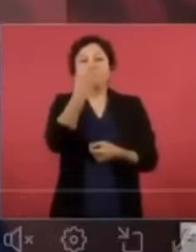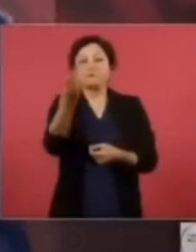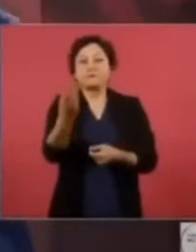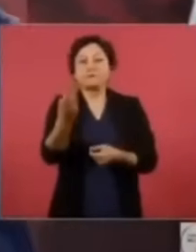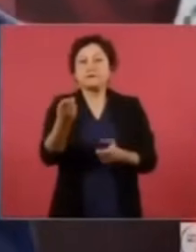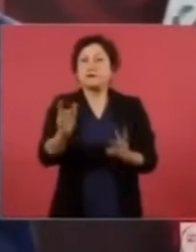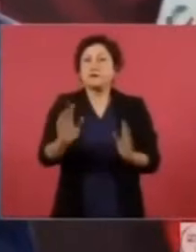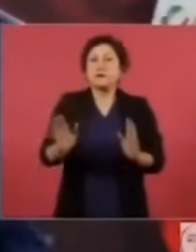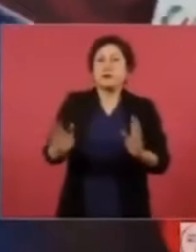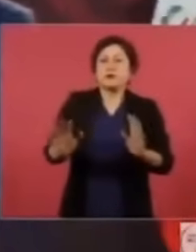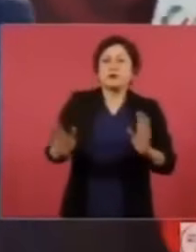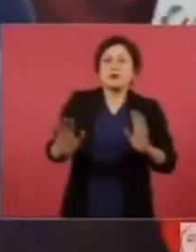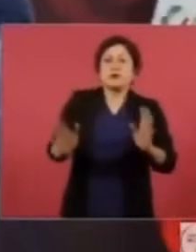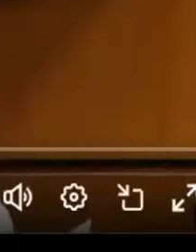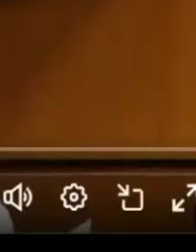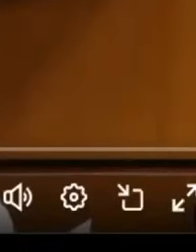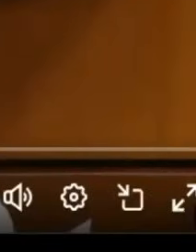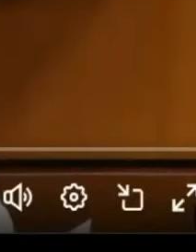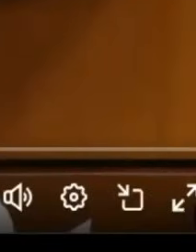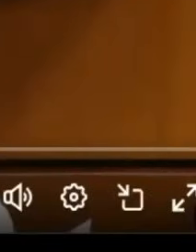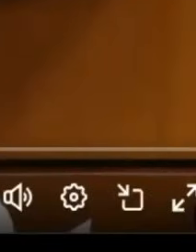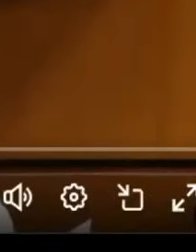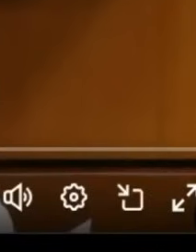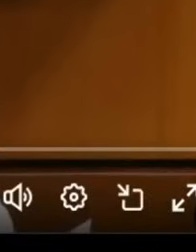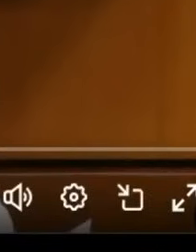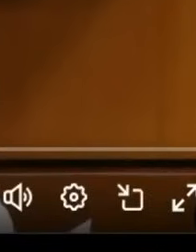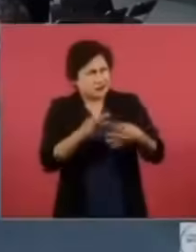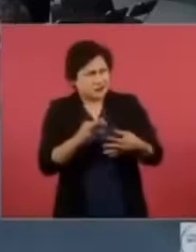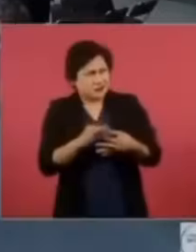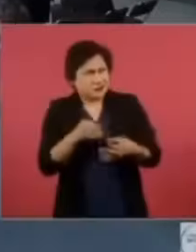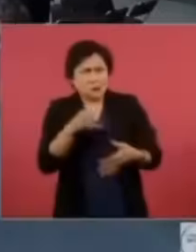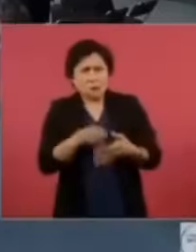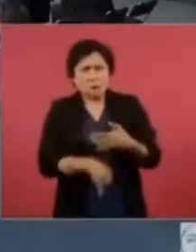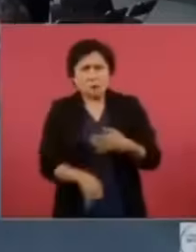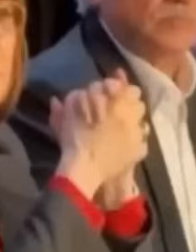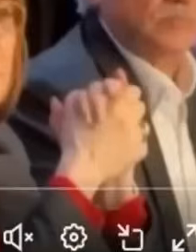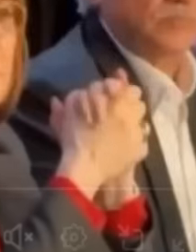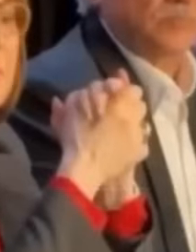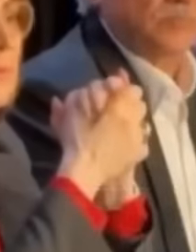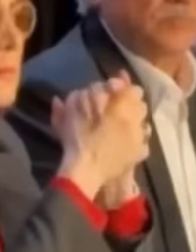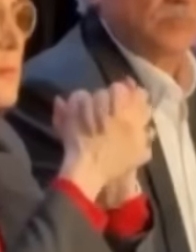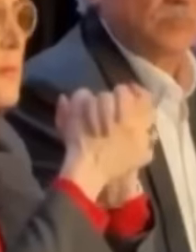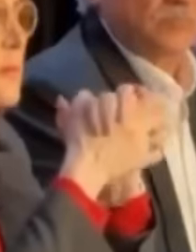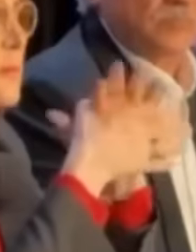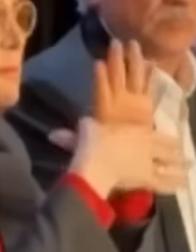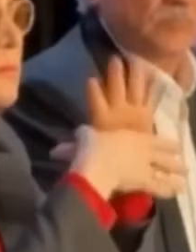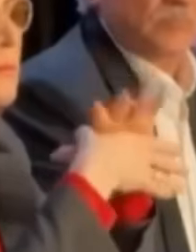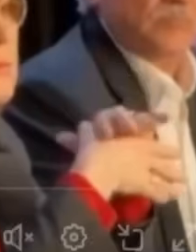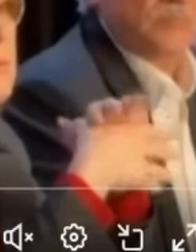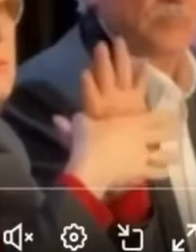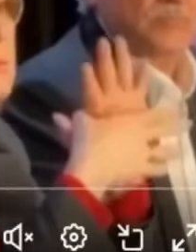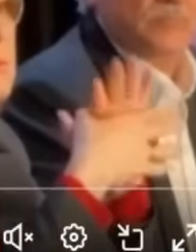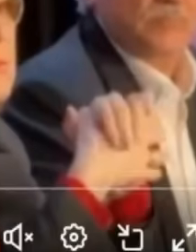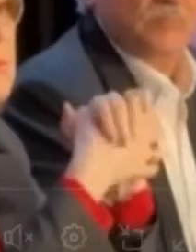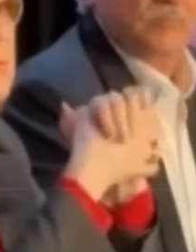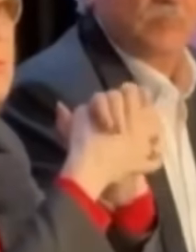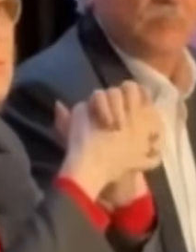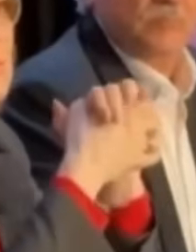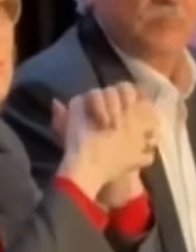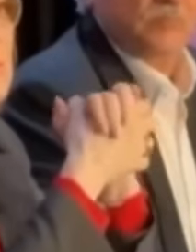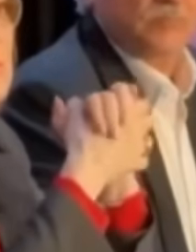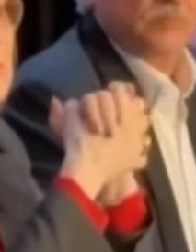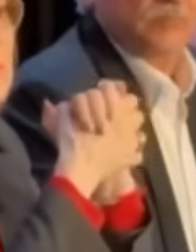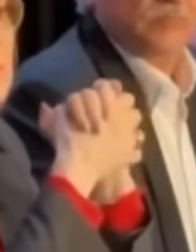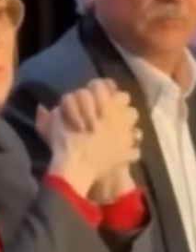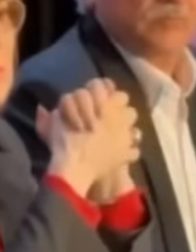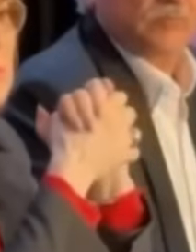INE Pues resulta que ahora al INE ni al tribunal electoral le tienen los fachos confianza porque